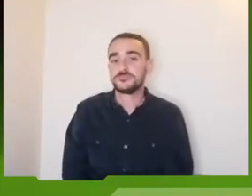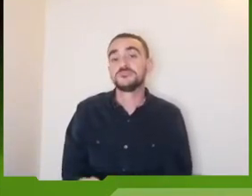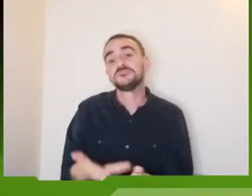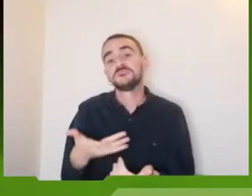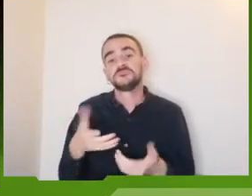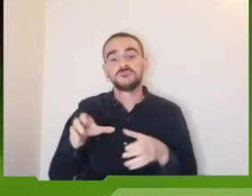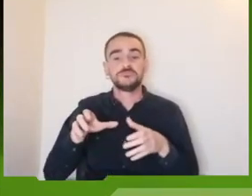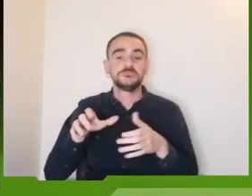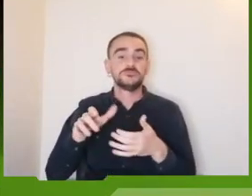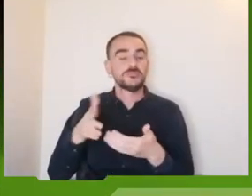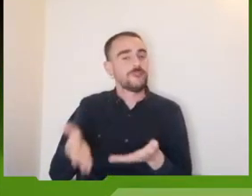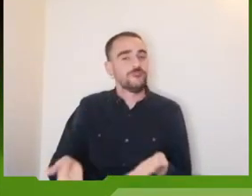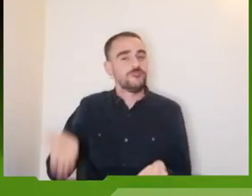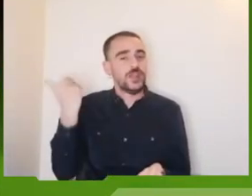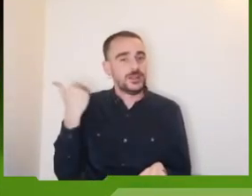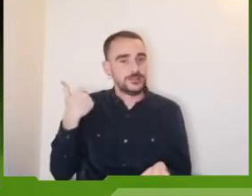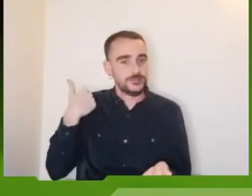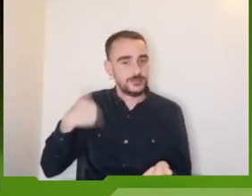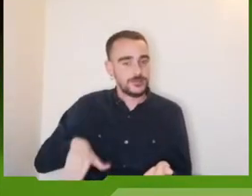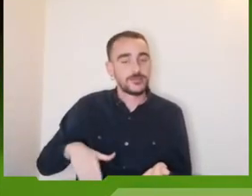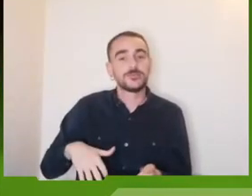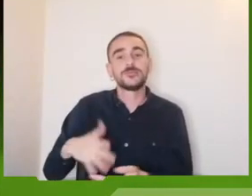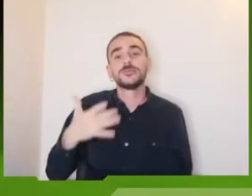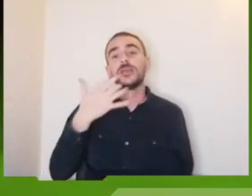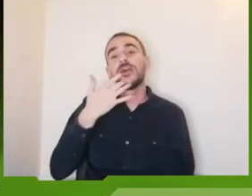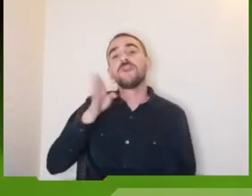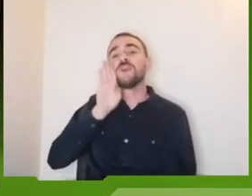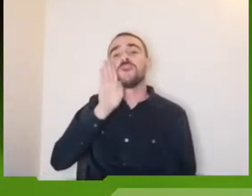Ahora vengo, voy a la basura orgánica.